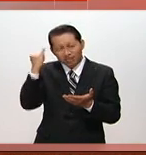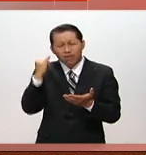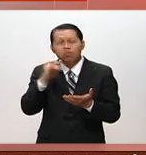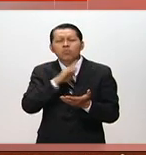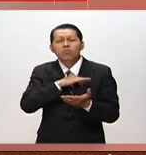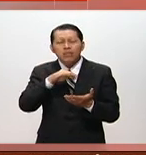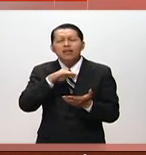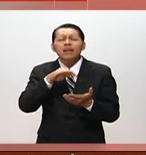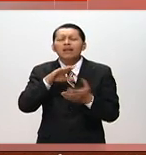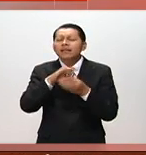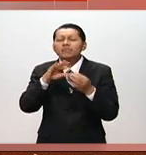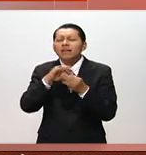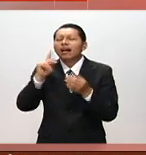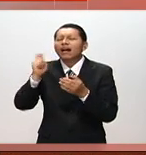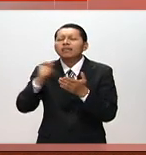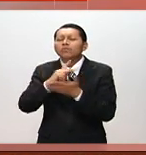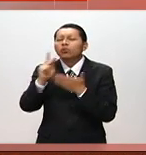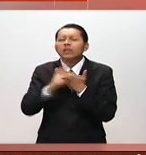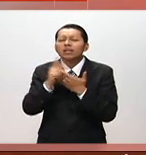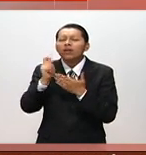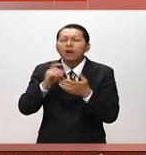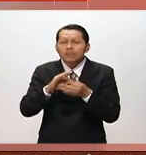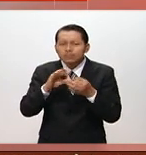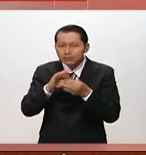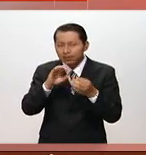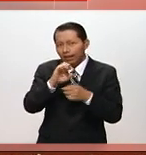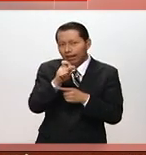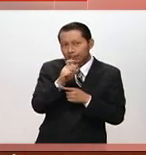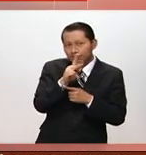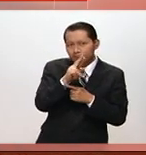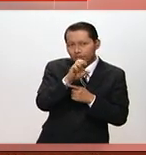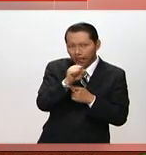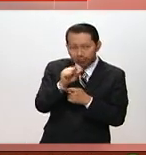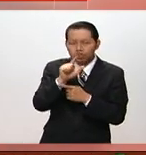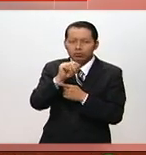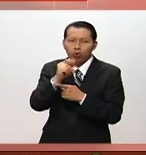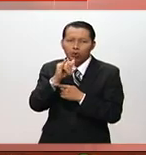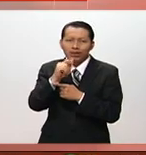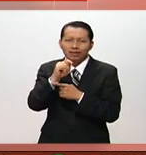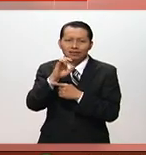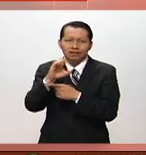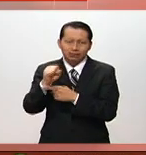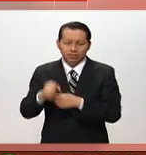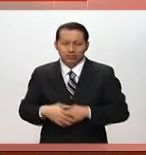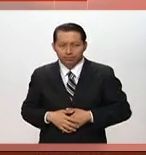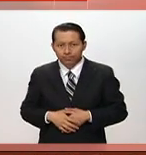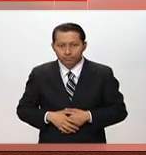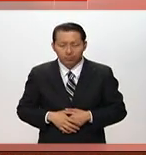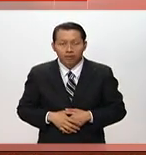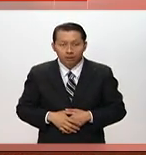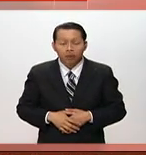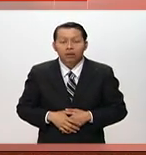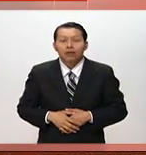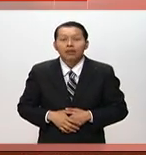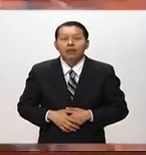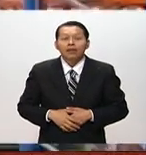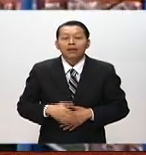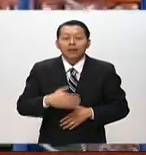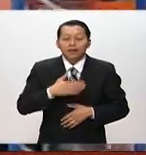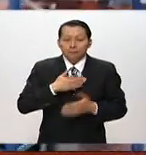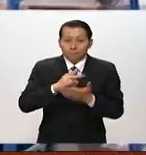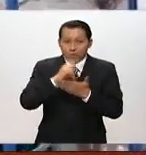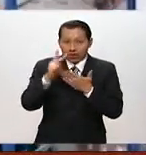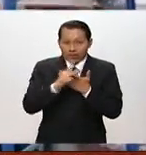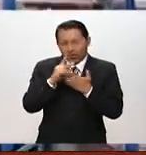Marta, platícanos, ¿en qué consiste tu proyecto Express Logistics? Mi proyecto, que bajé con el recurso